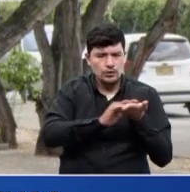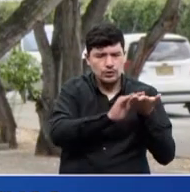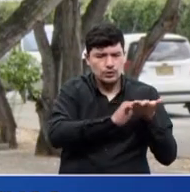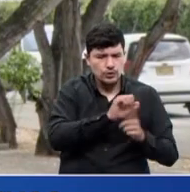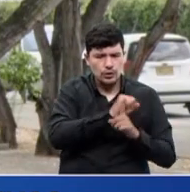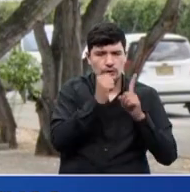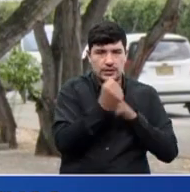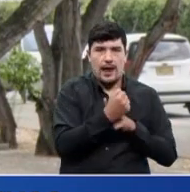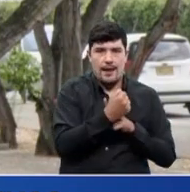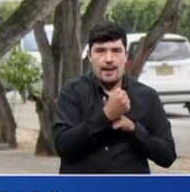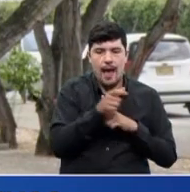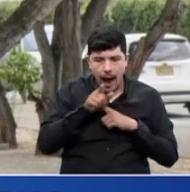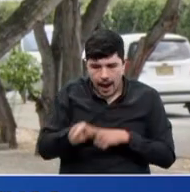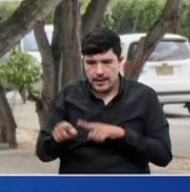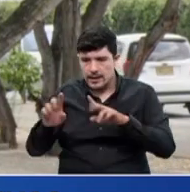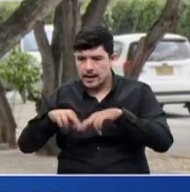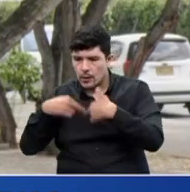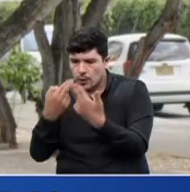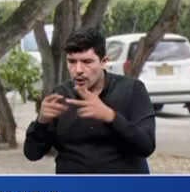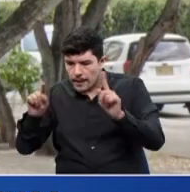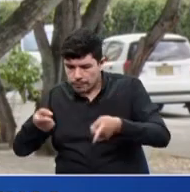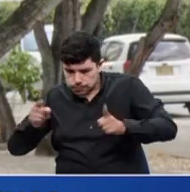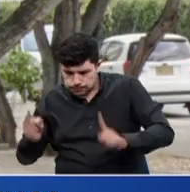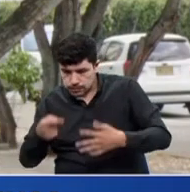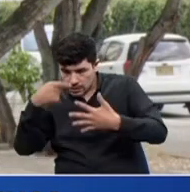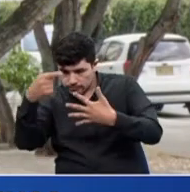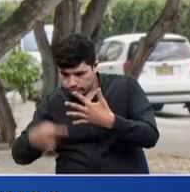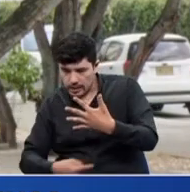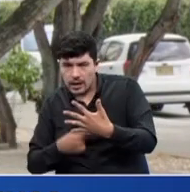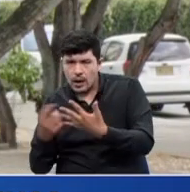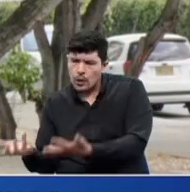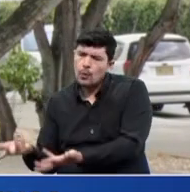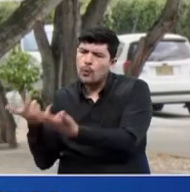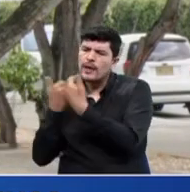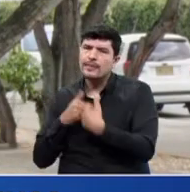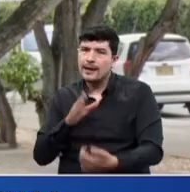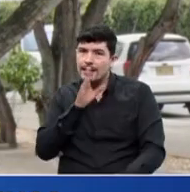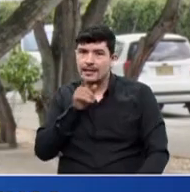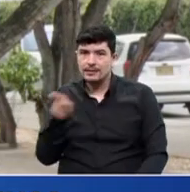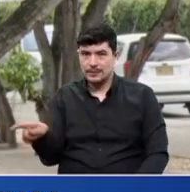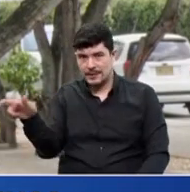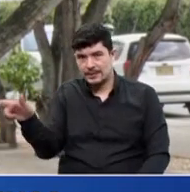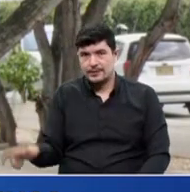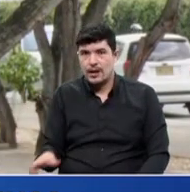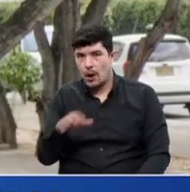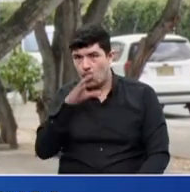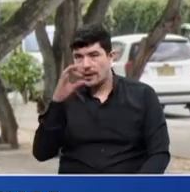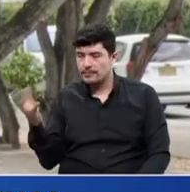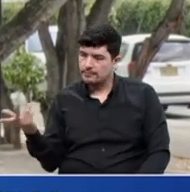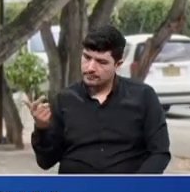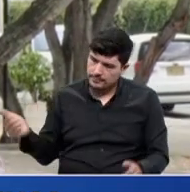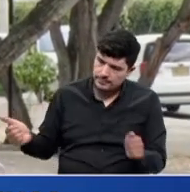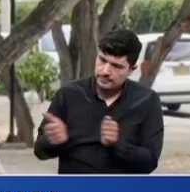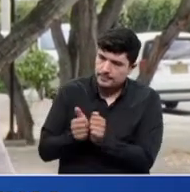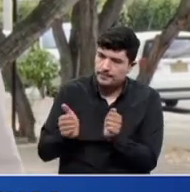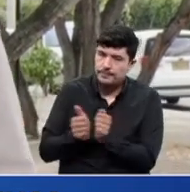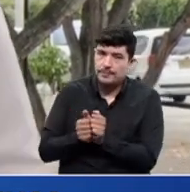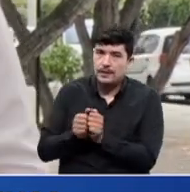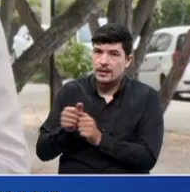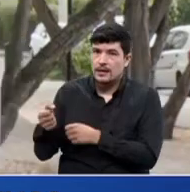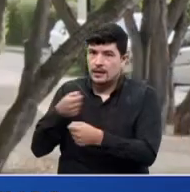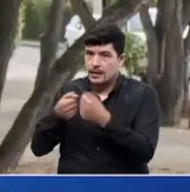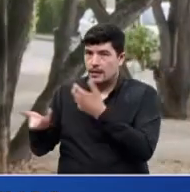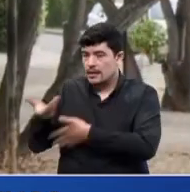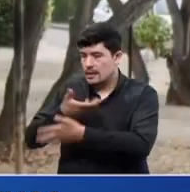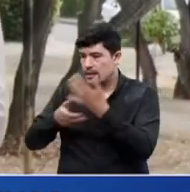llegaron a importantes conclusiones. Pero para contarnos de esas conclusiones y los detalles de esta importante mesa de diálogo, me acompaña a esta hora de la tarde Guillermo